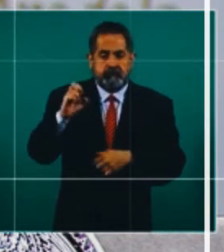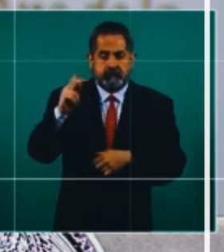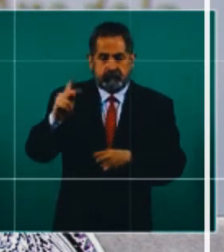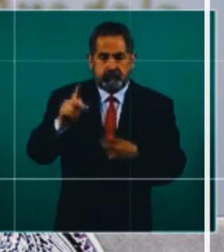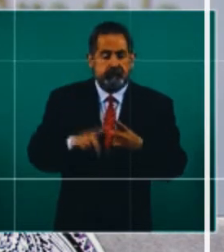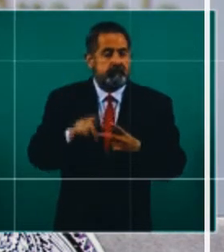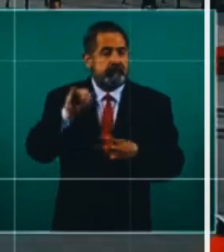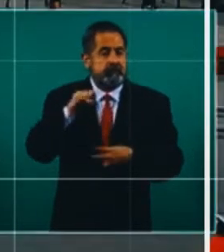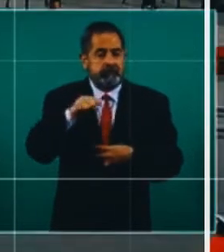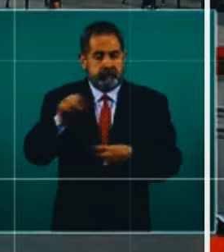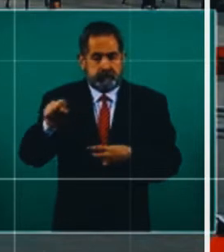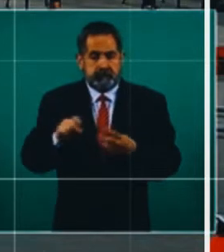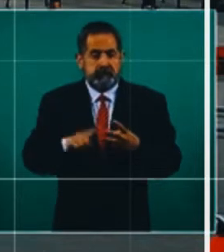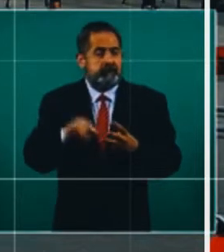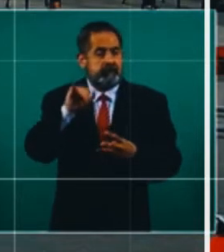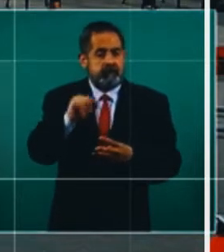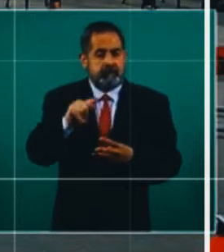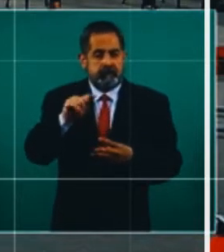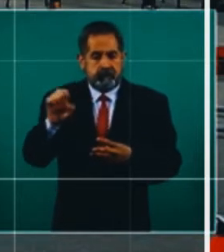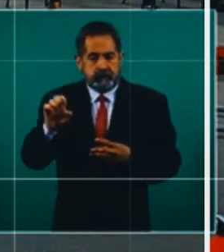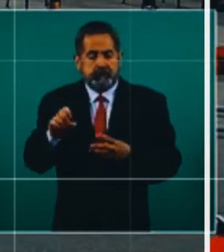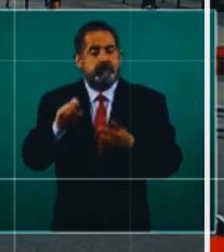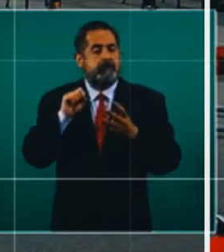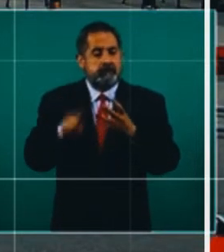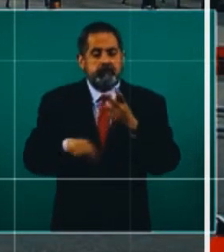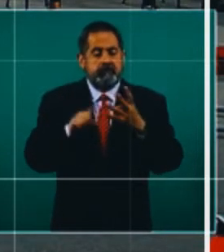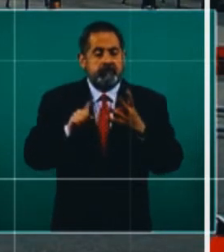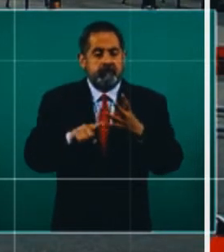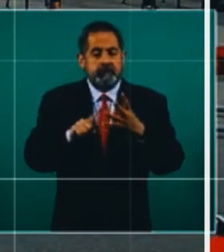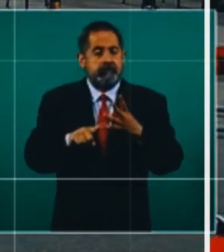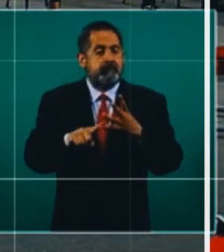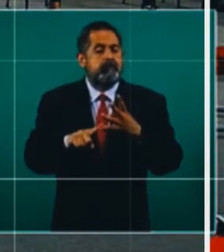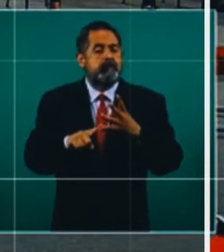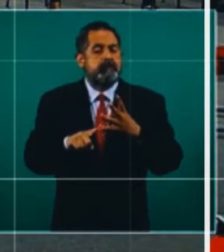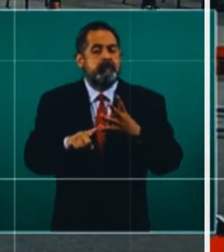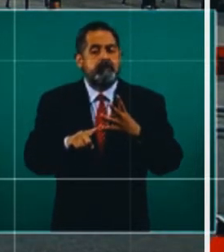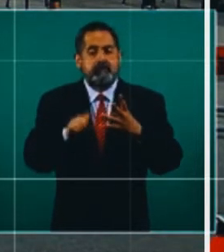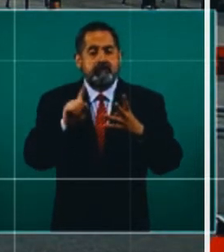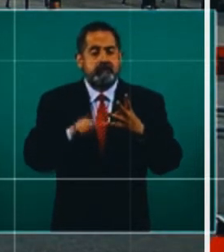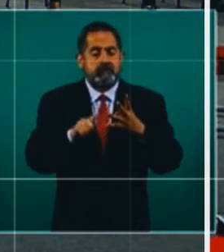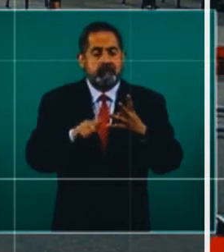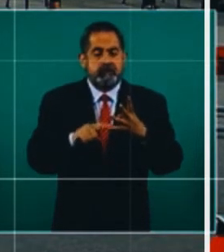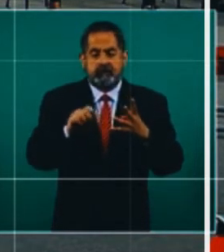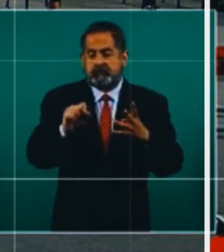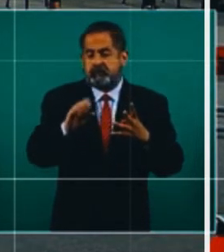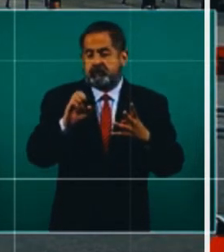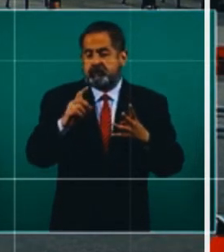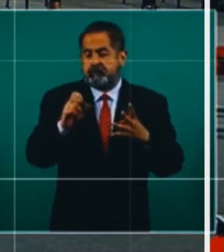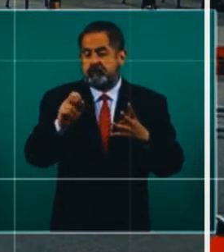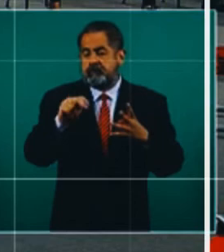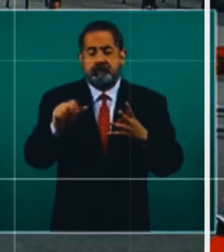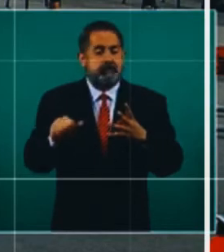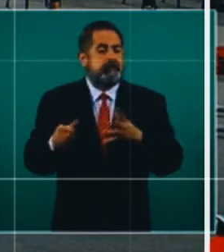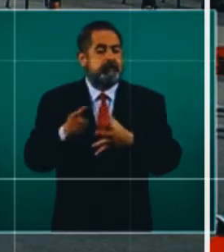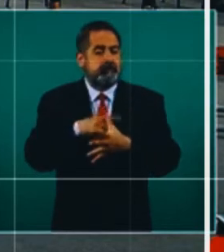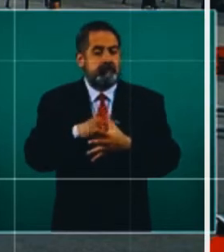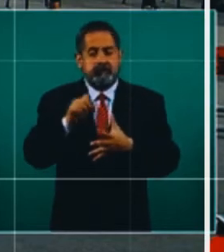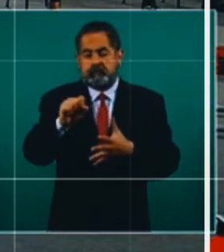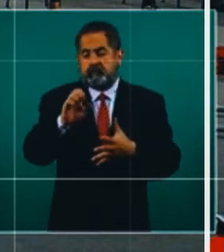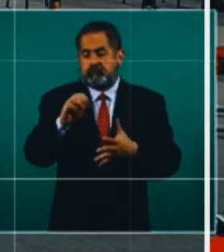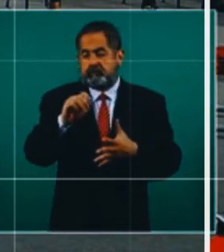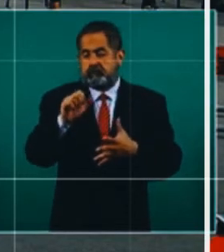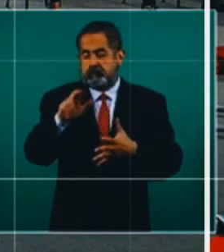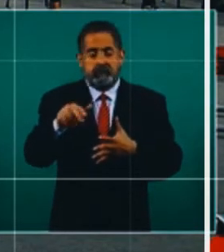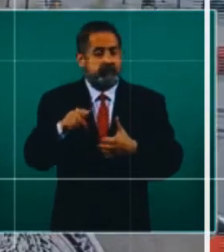Seguro Social, del ISSSTE, y también recursos adicionales de la Secretaría de la Defensa Nacional y la Secretaría de Marina,